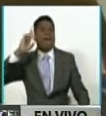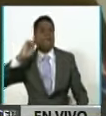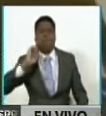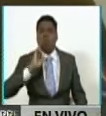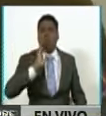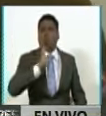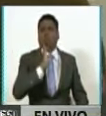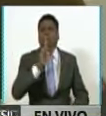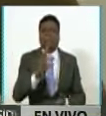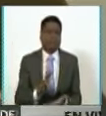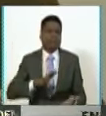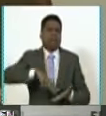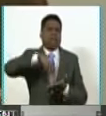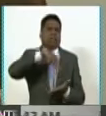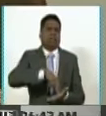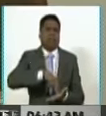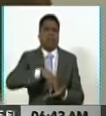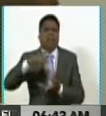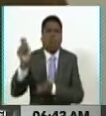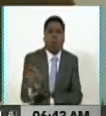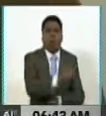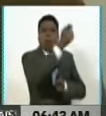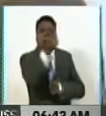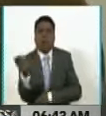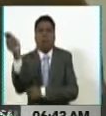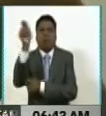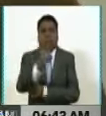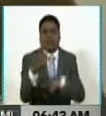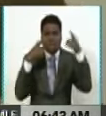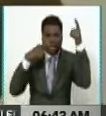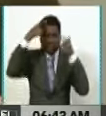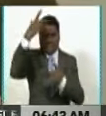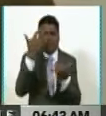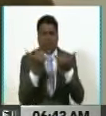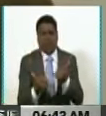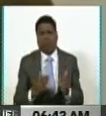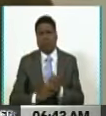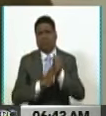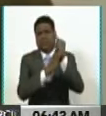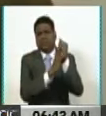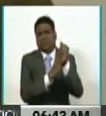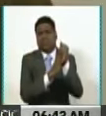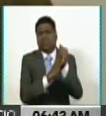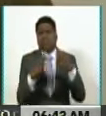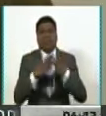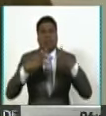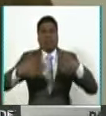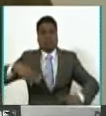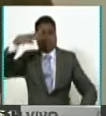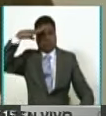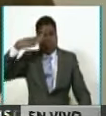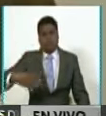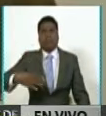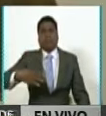levantamos la bandera de Hugo Chávez, y hoy, bajo el liderazgo de nuestro comandante supremo y